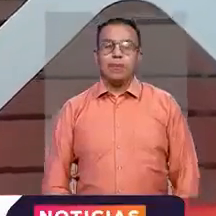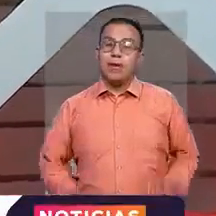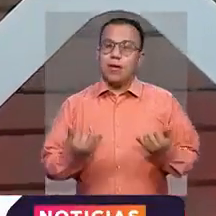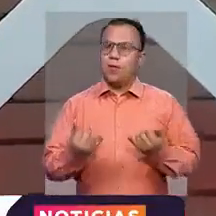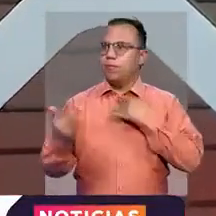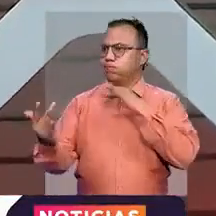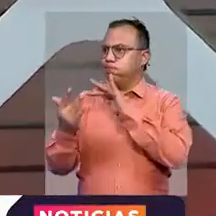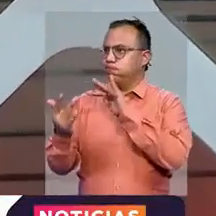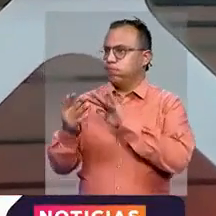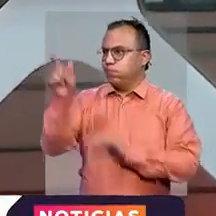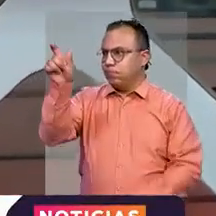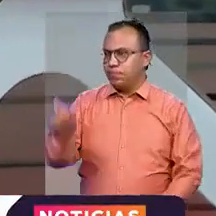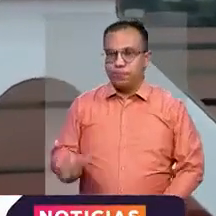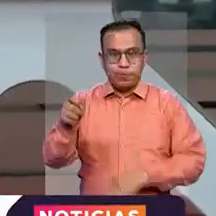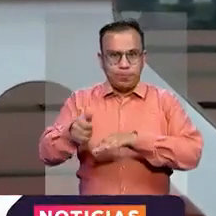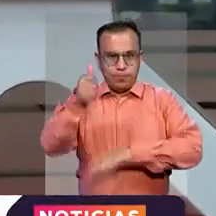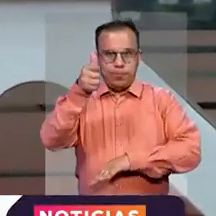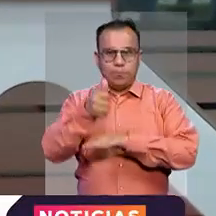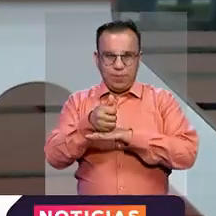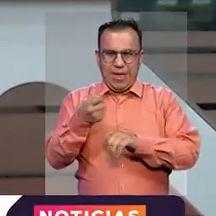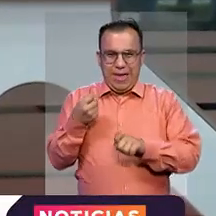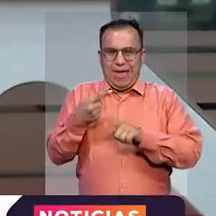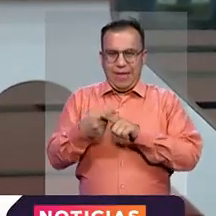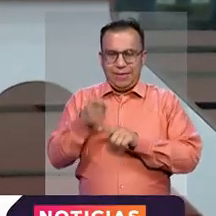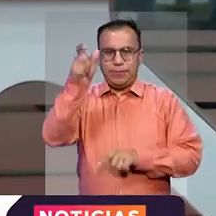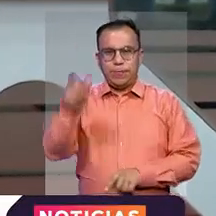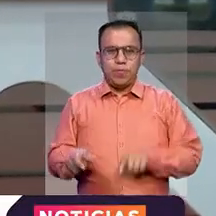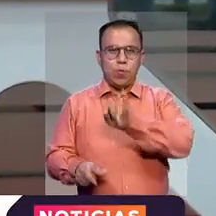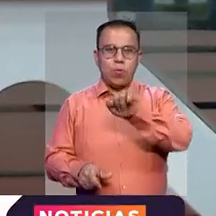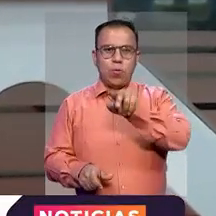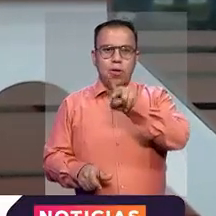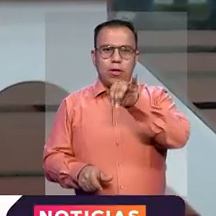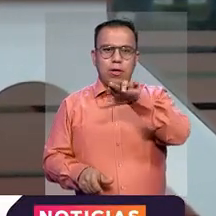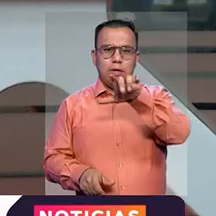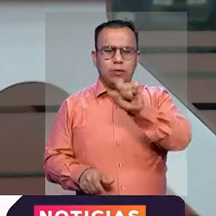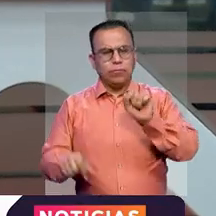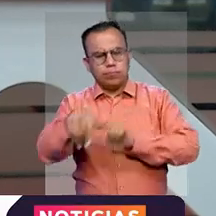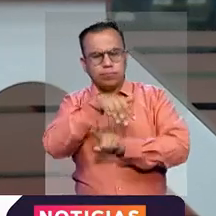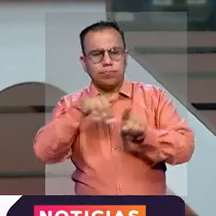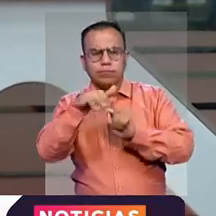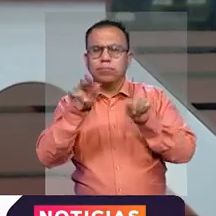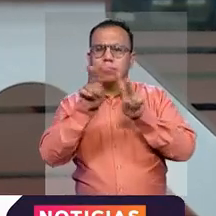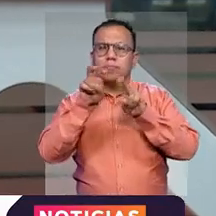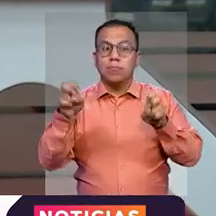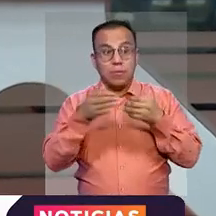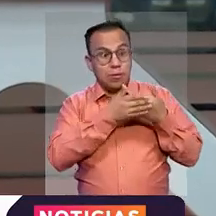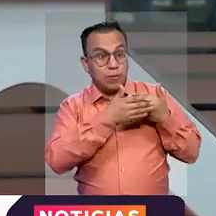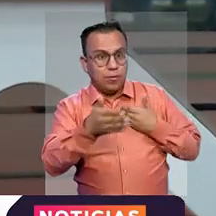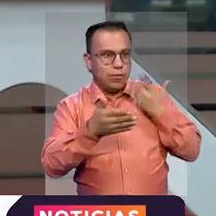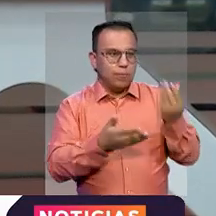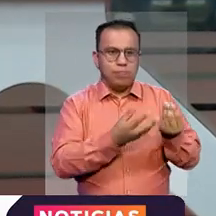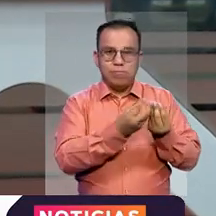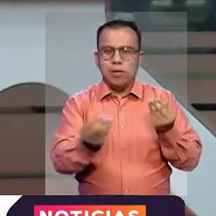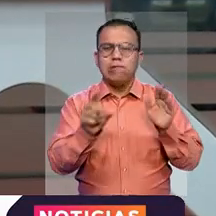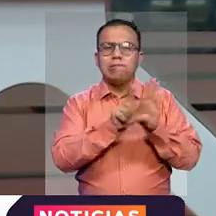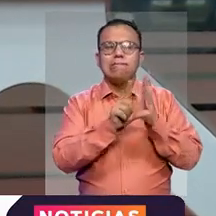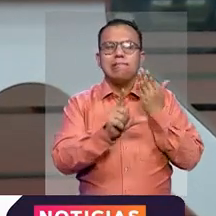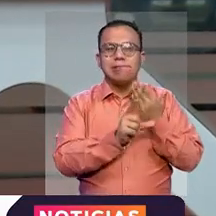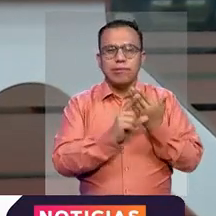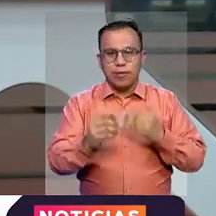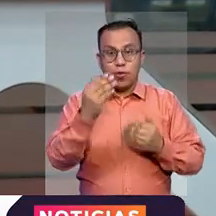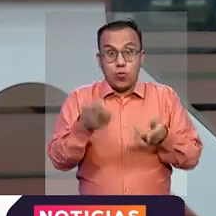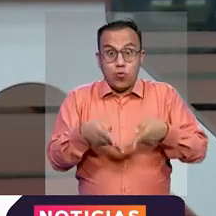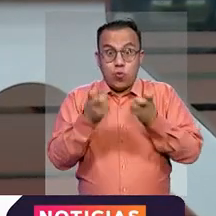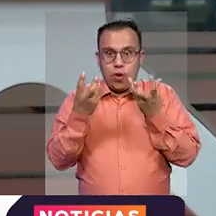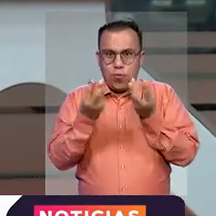Y a esta hora nos acompaña el general en retiro de la Policía Nacional, Juan Carlos Buitrago, para hablar del panorama que les espera a los grupos ilegales y disidencias de las FARC en el